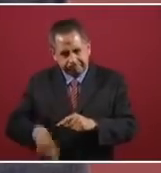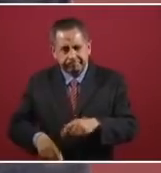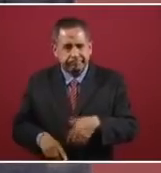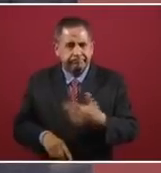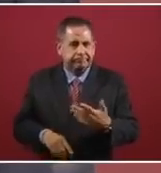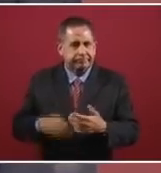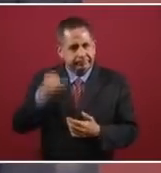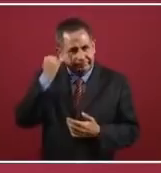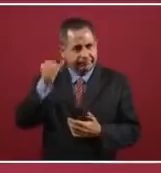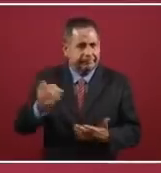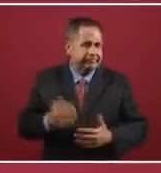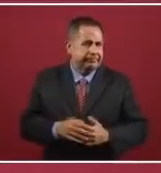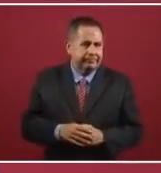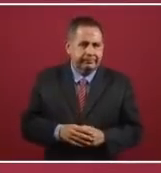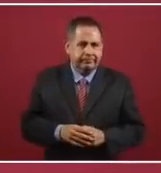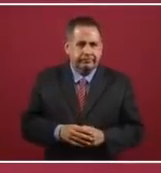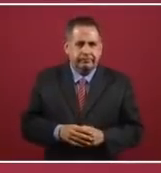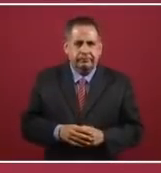Imagínense